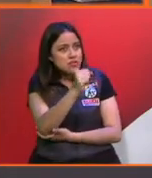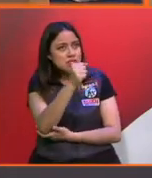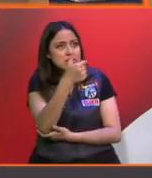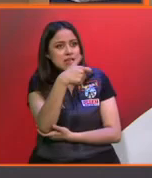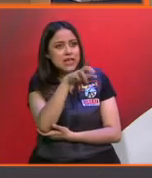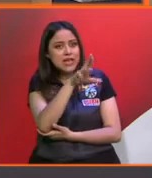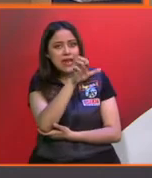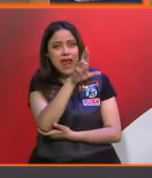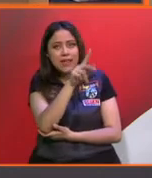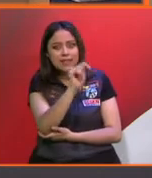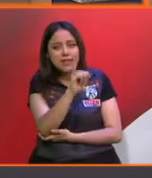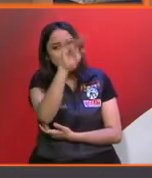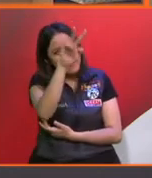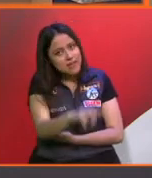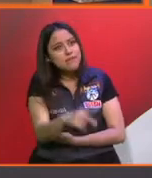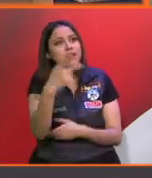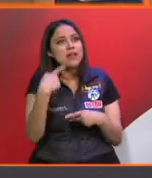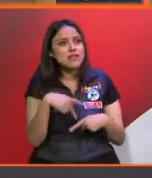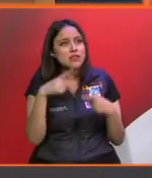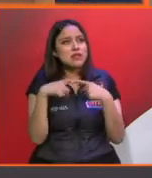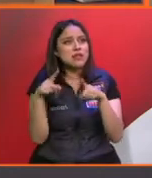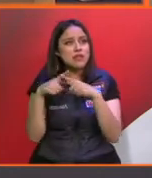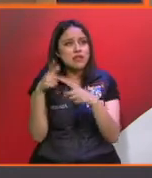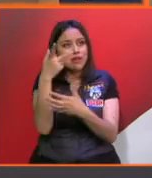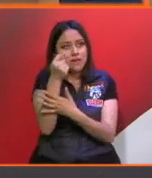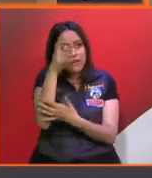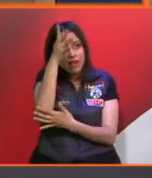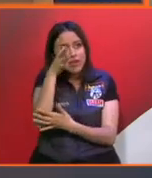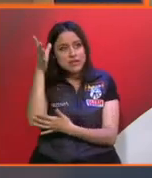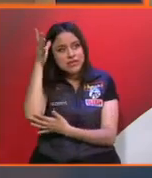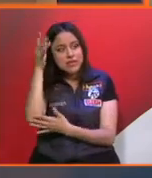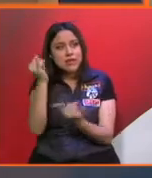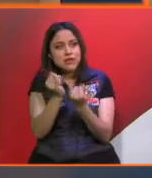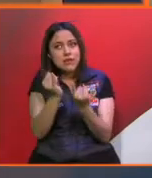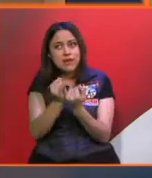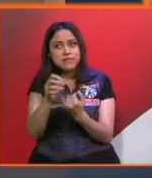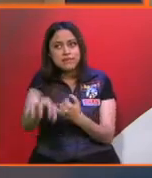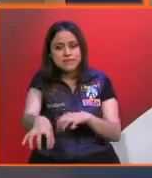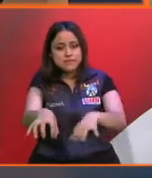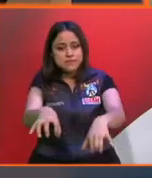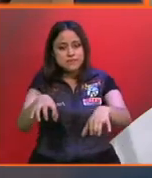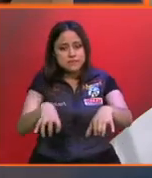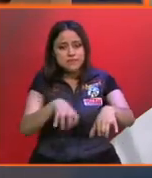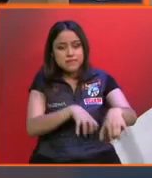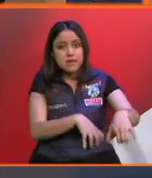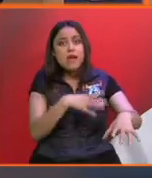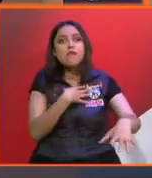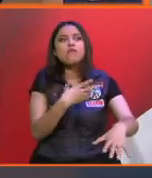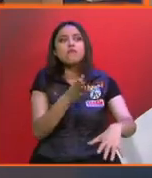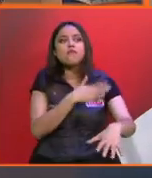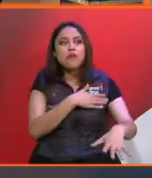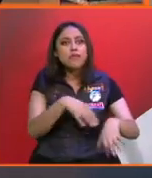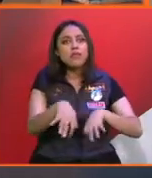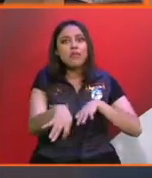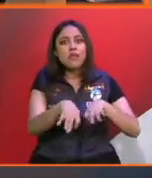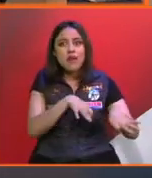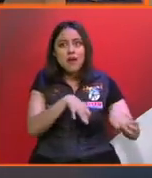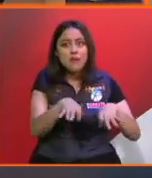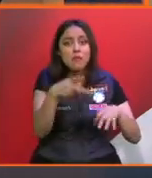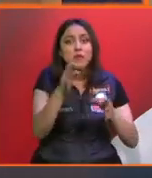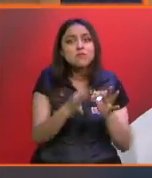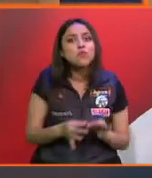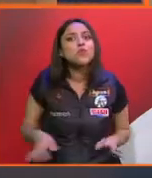un comentario clave, quienes estuvimos en televisoras locales y Mariana también no me dejará mentir. Se hace una labor titánica, pero